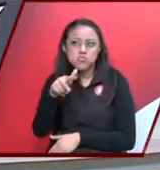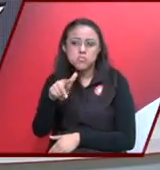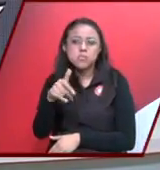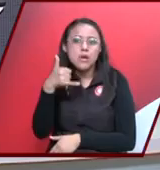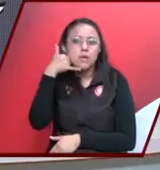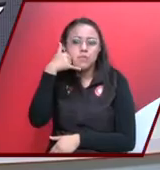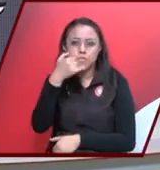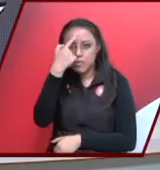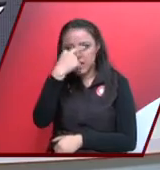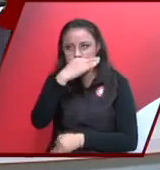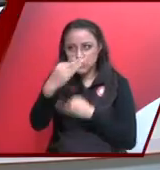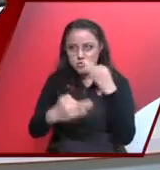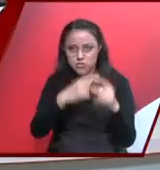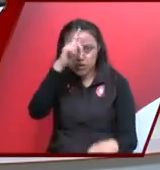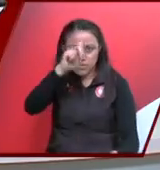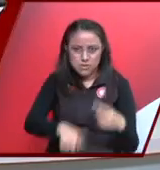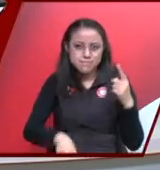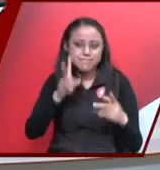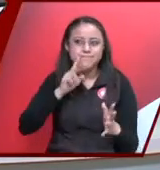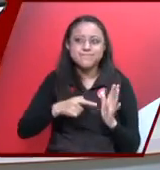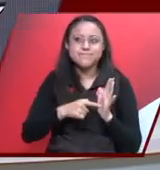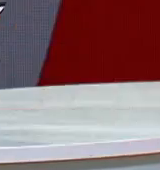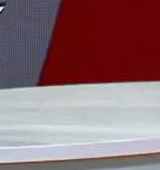para quitarte todo lo que tienes. Vamos con ello.